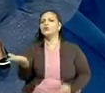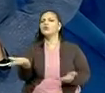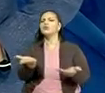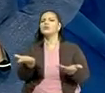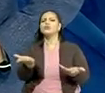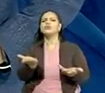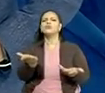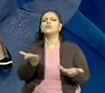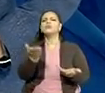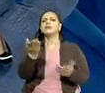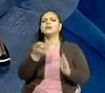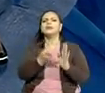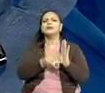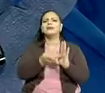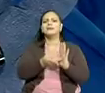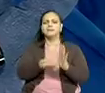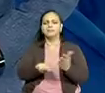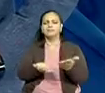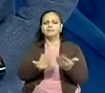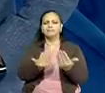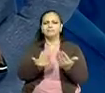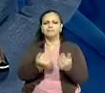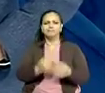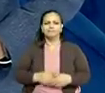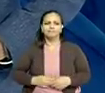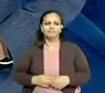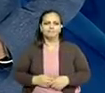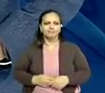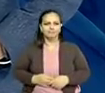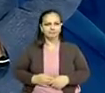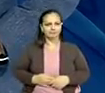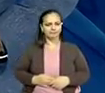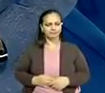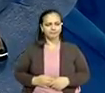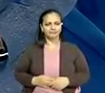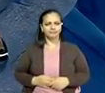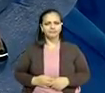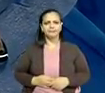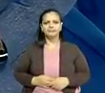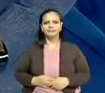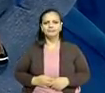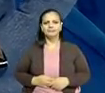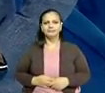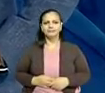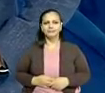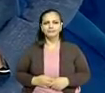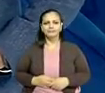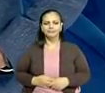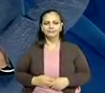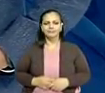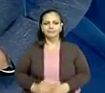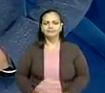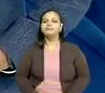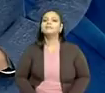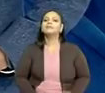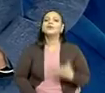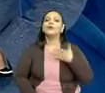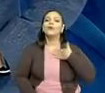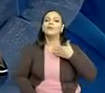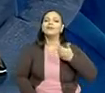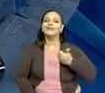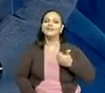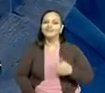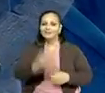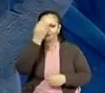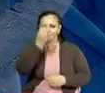dónde se encuentra, cuál es la información que nos tiene allá en ese punto, mi querido Charlie, in situ. Charlie, ¿cómo estás? Muy buenos